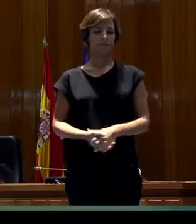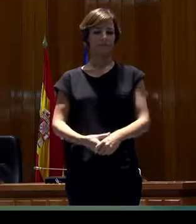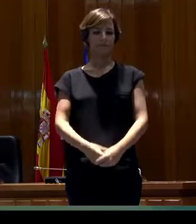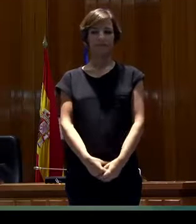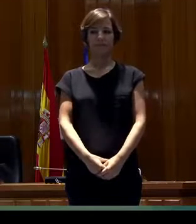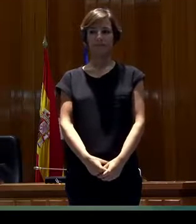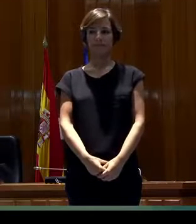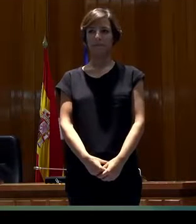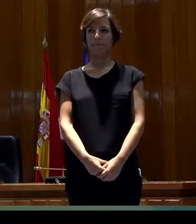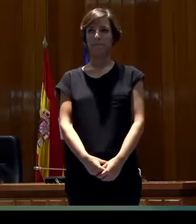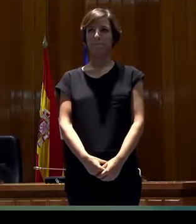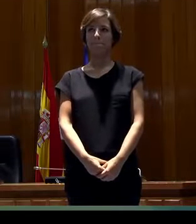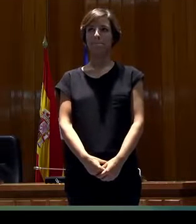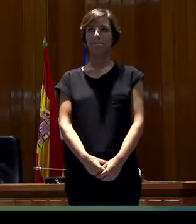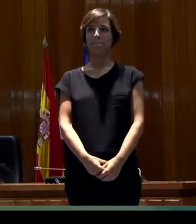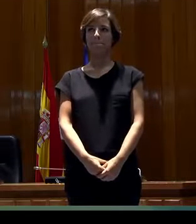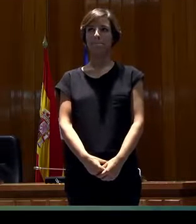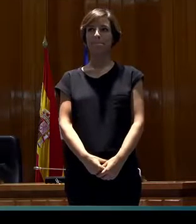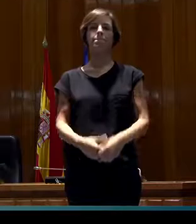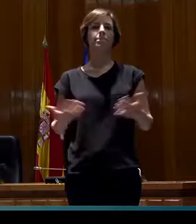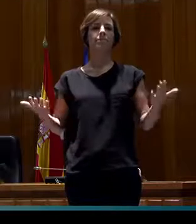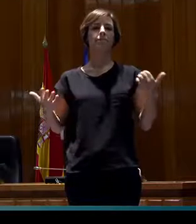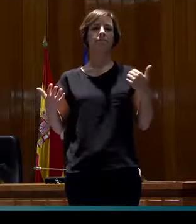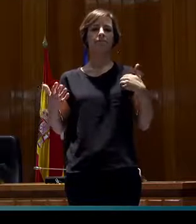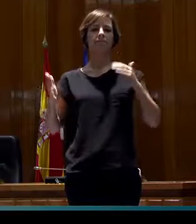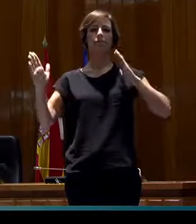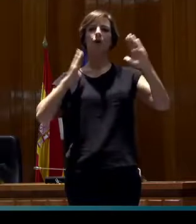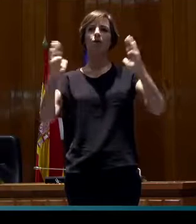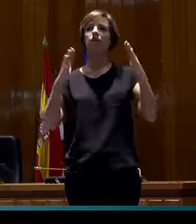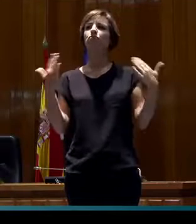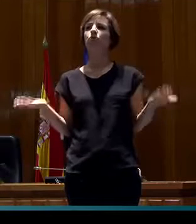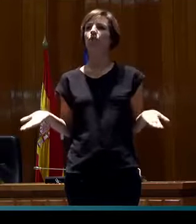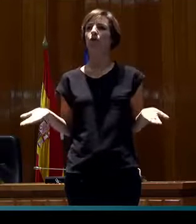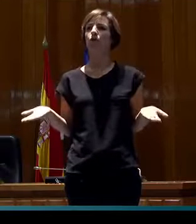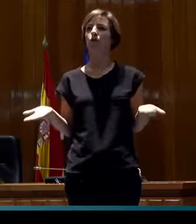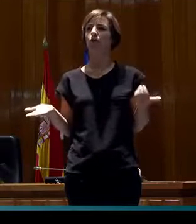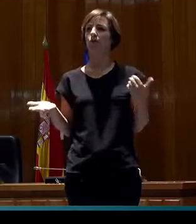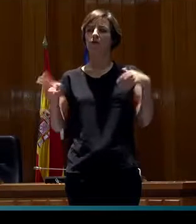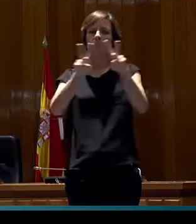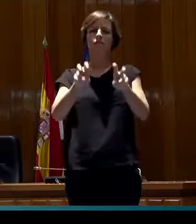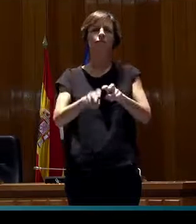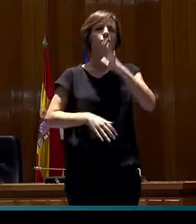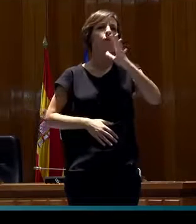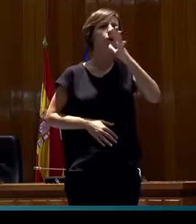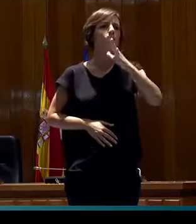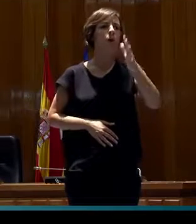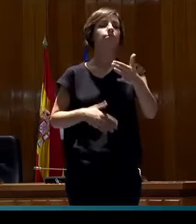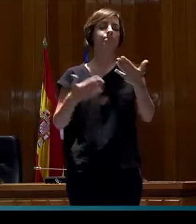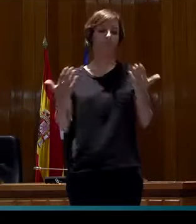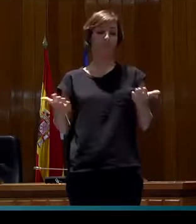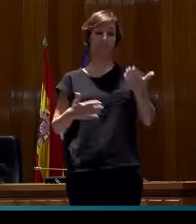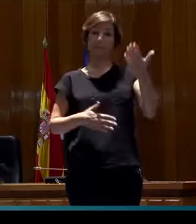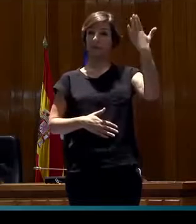¿En qué momento estamos, no? ¿Desde dónde partimos? ¿Cuál es la motivación de este análisis? Pues hemos